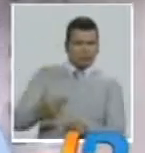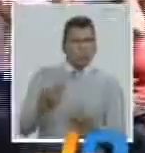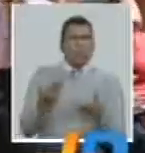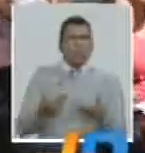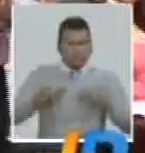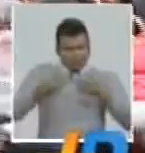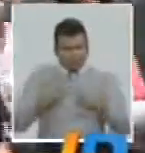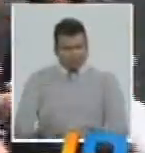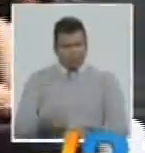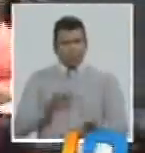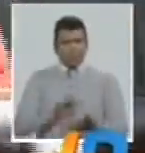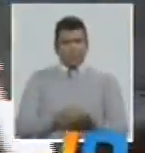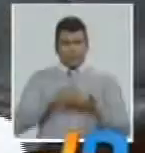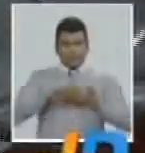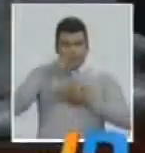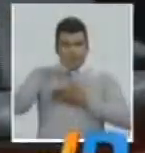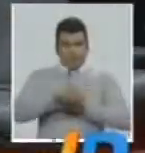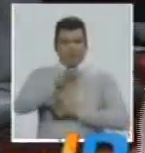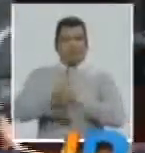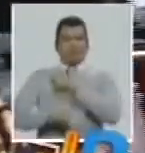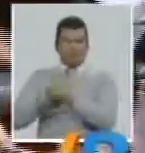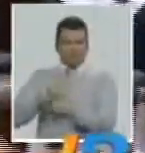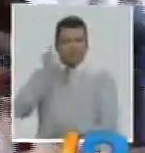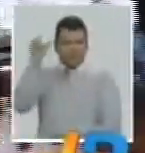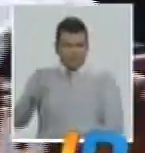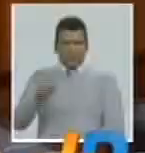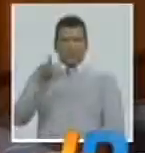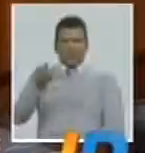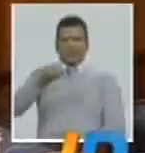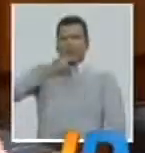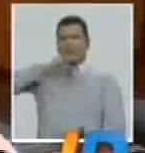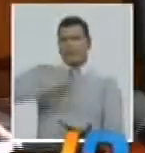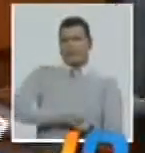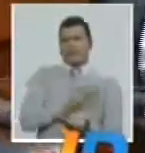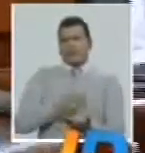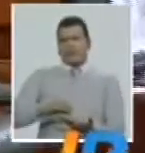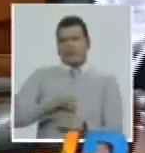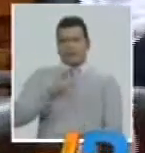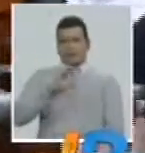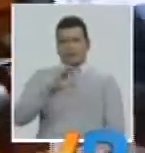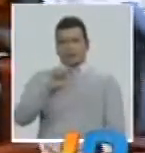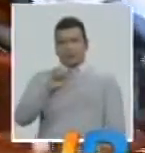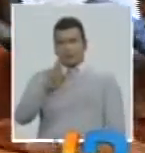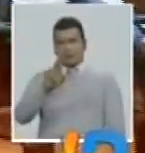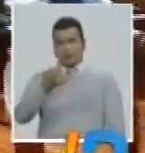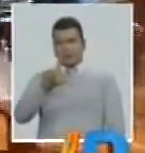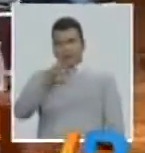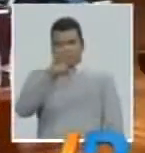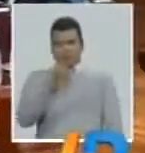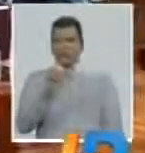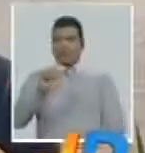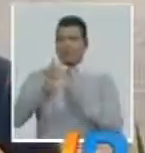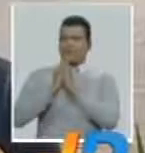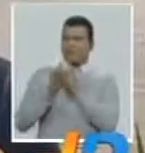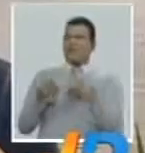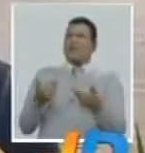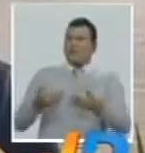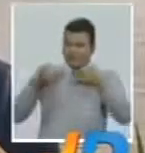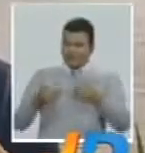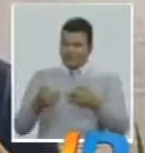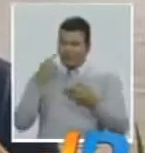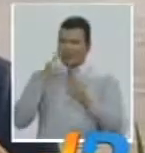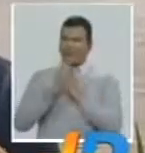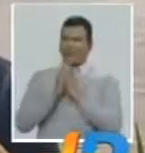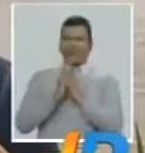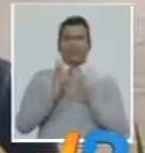canciones. El proyecto contó con el apoyo del propio cantautor, quien nos contó cómo fue el proceso de creación del libro. Ellos